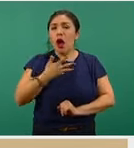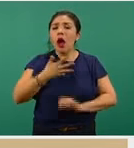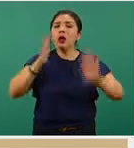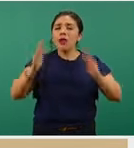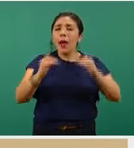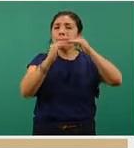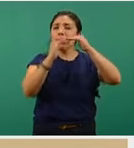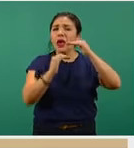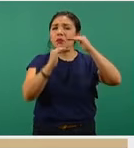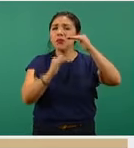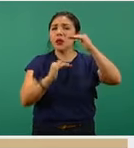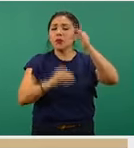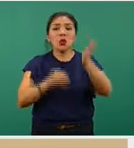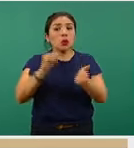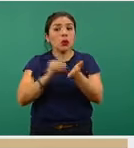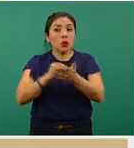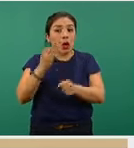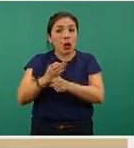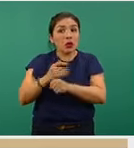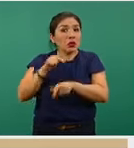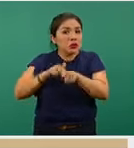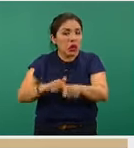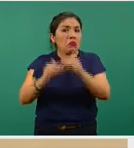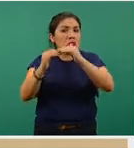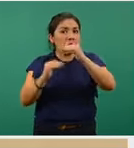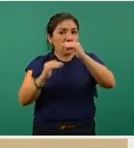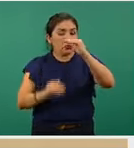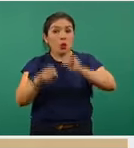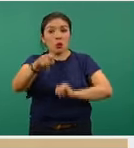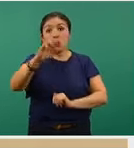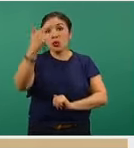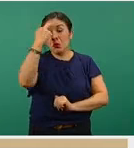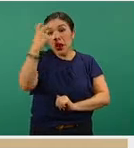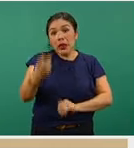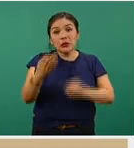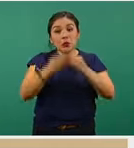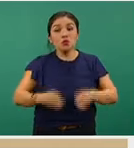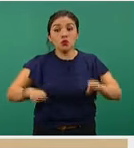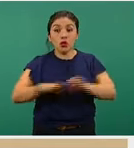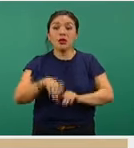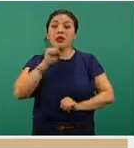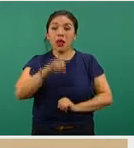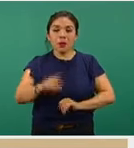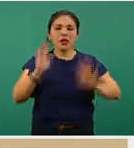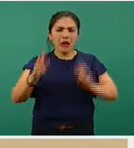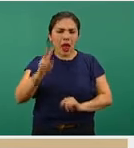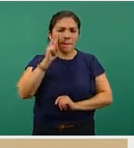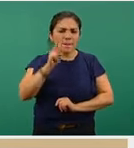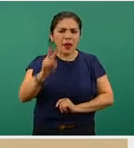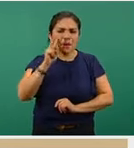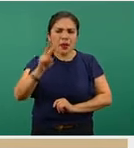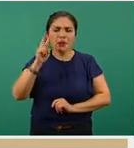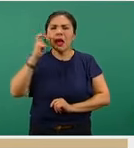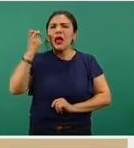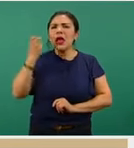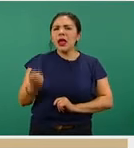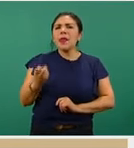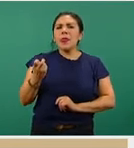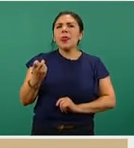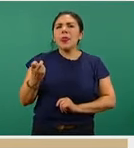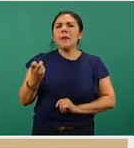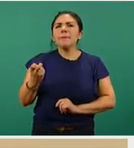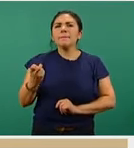bajando, todavía sigue bajando, digamos que se ha mantenido. Ahora recuerden, y esto es muy importante porque también hemos visto esta